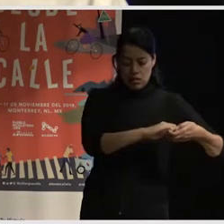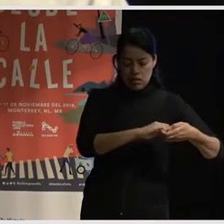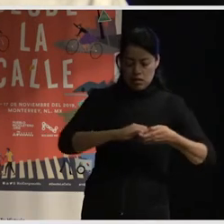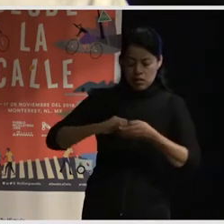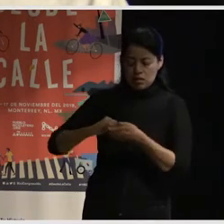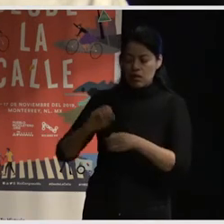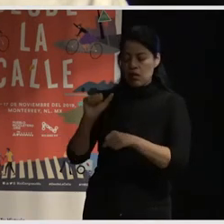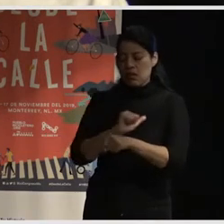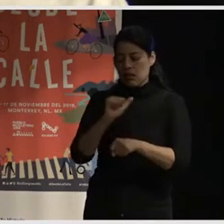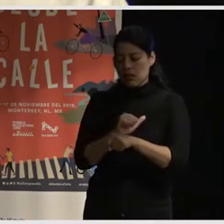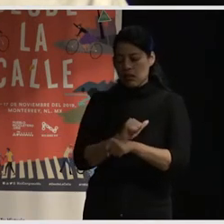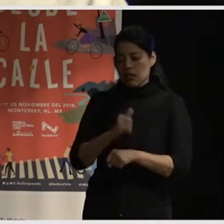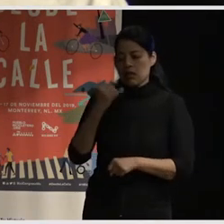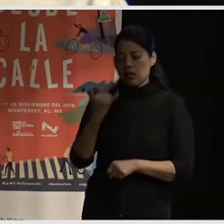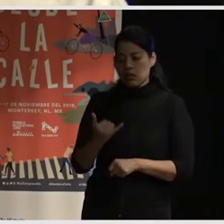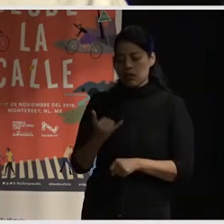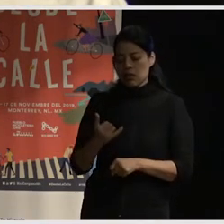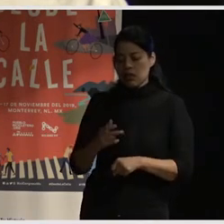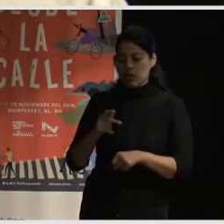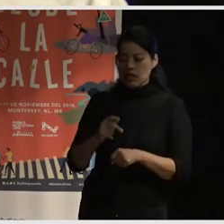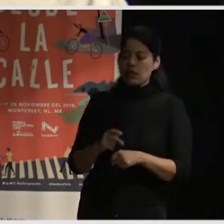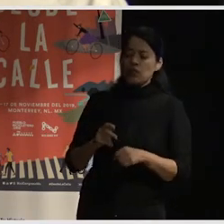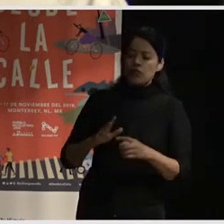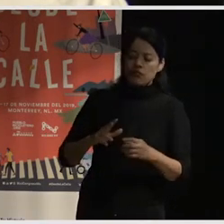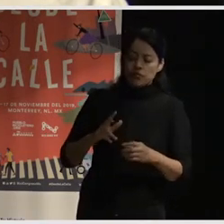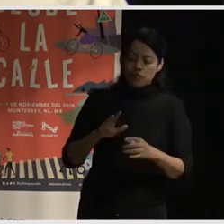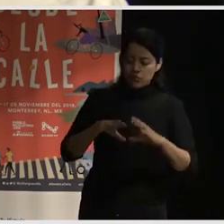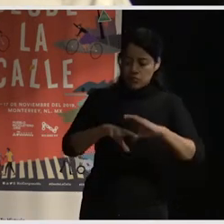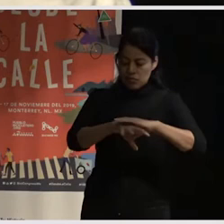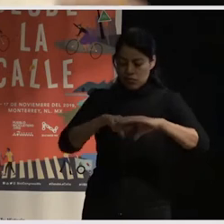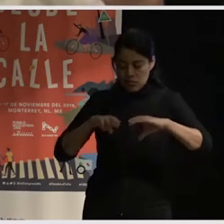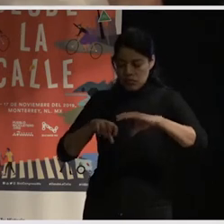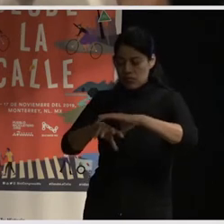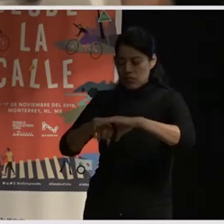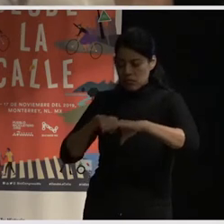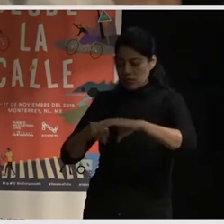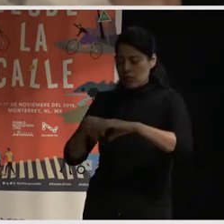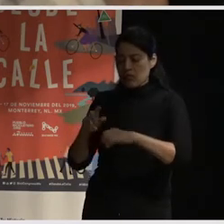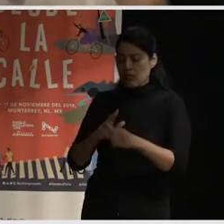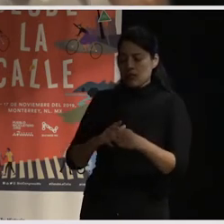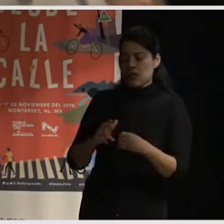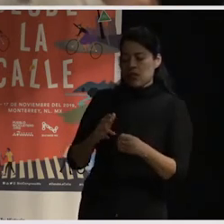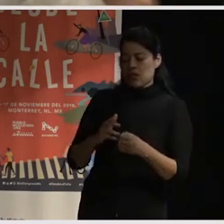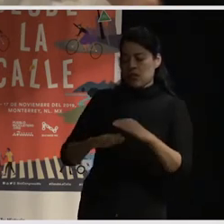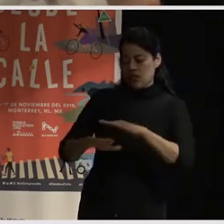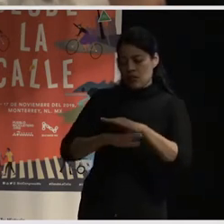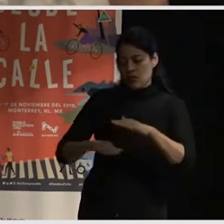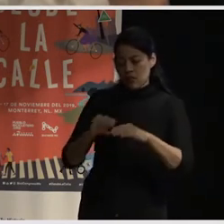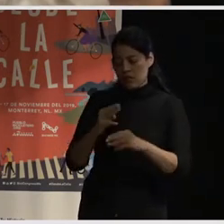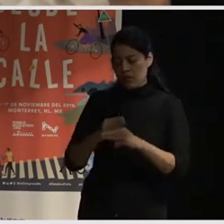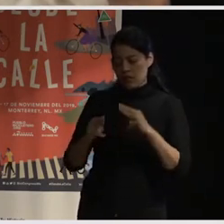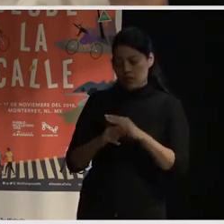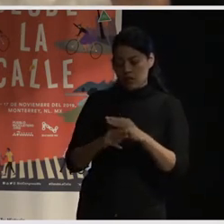y le explota la explotación de recursos naturales en el caso de monterrey es muy muy este sabido que